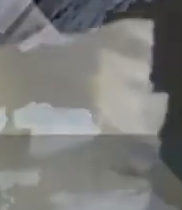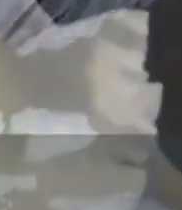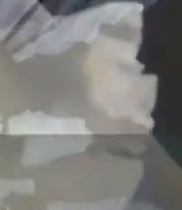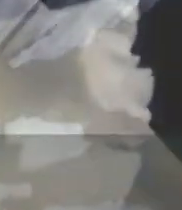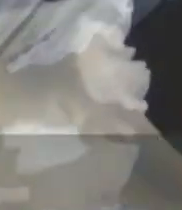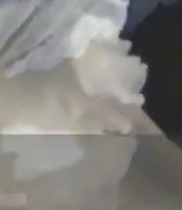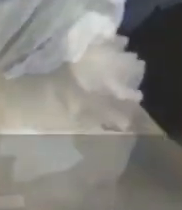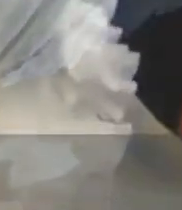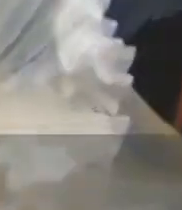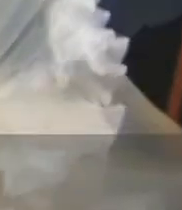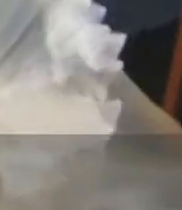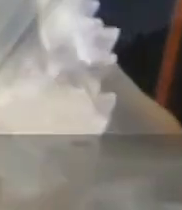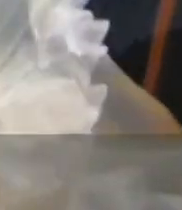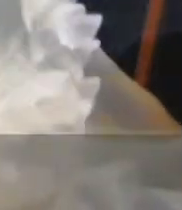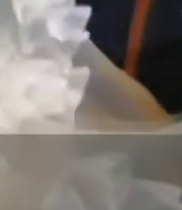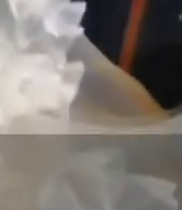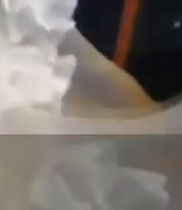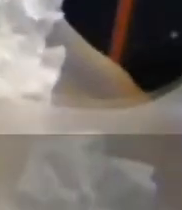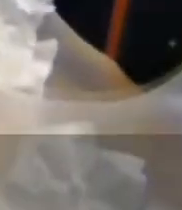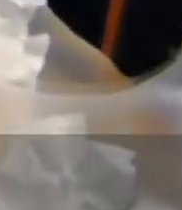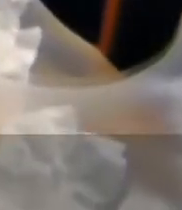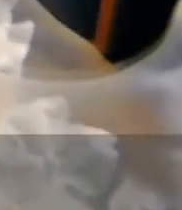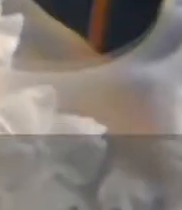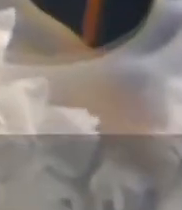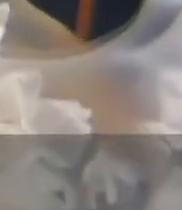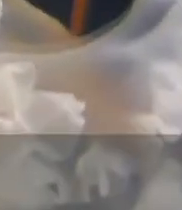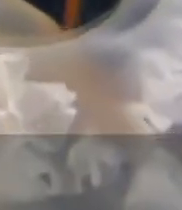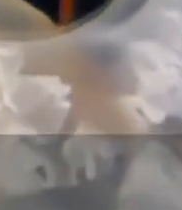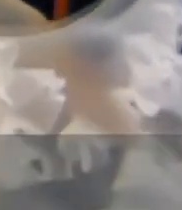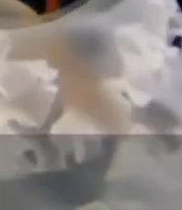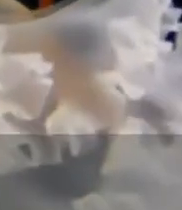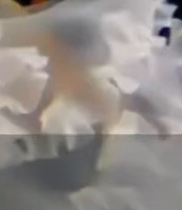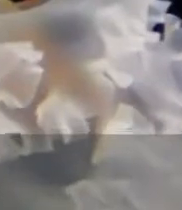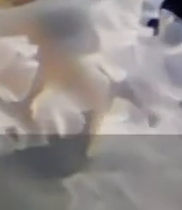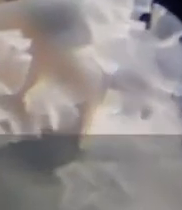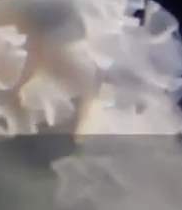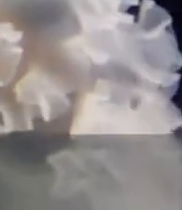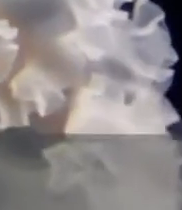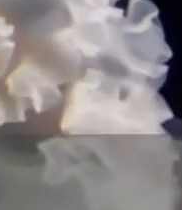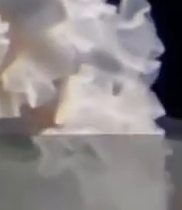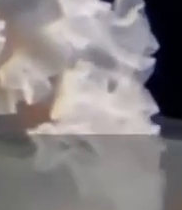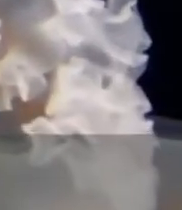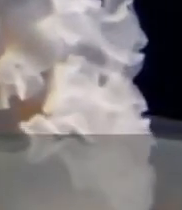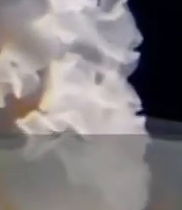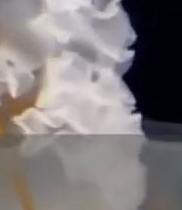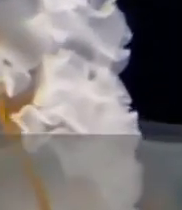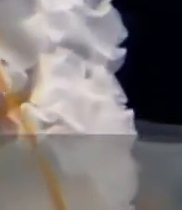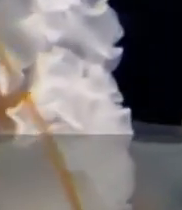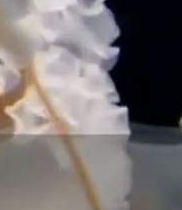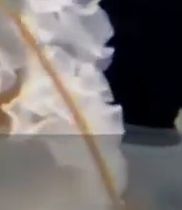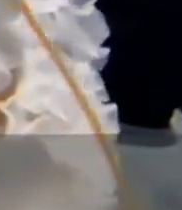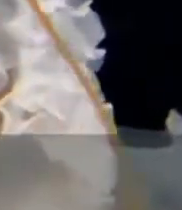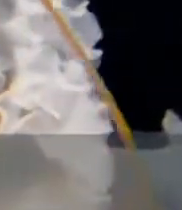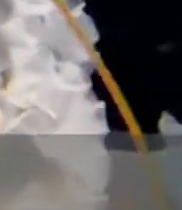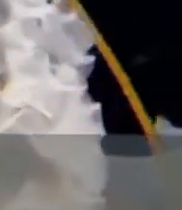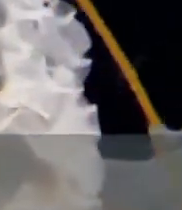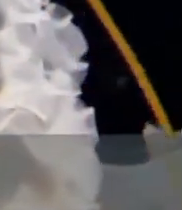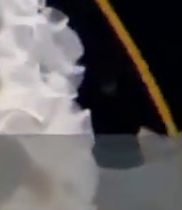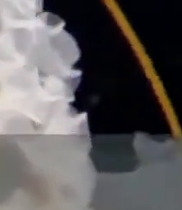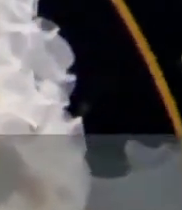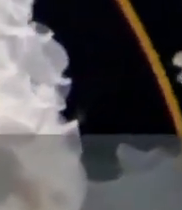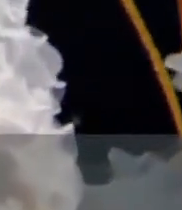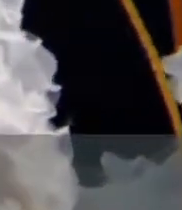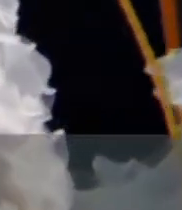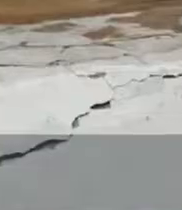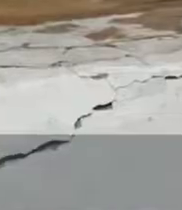mamíferos, incluyéndonos. Y muestra lo importante que es que tomemos medidas respecto al cambio climático. Y